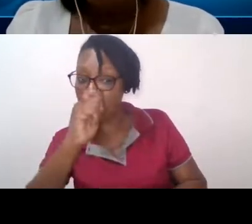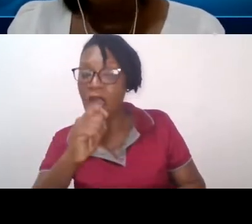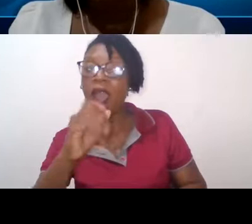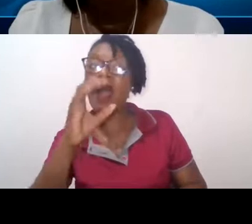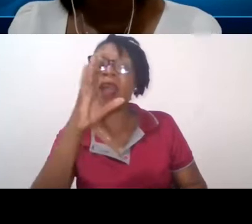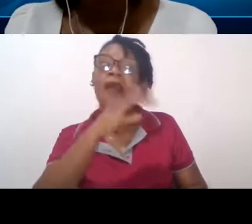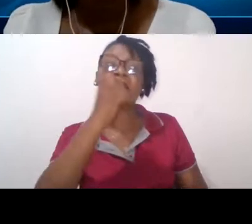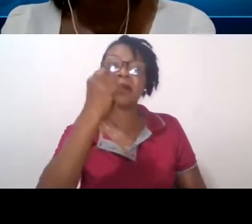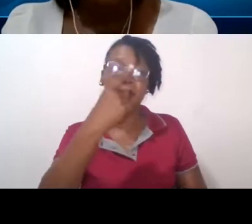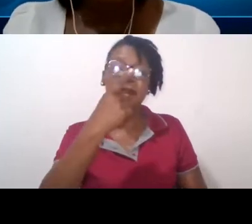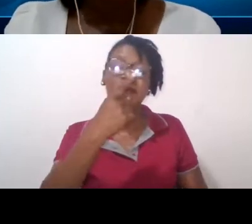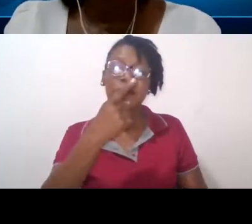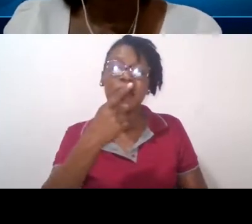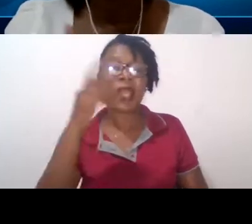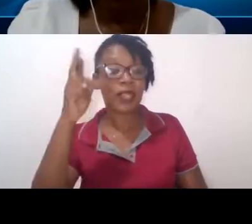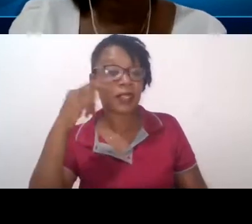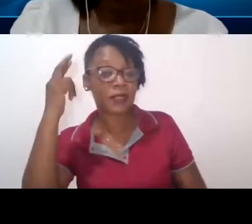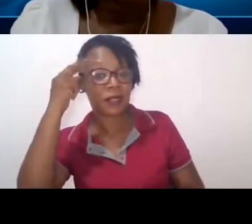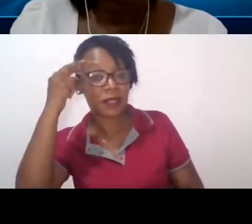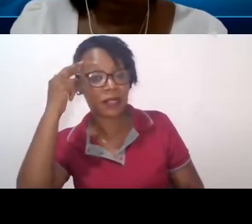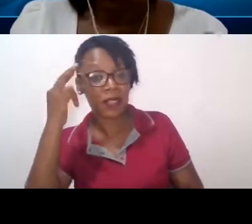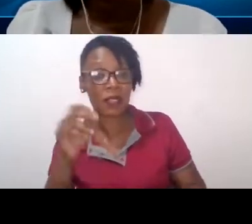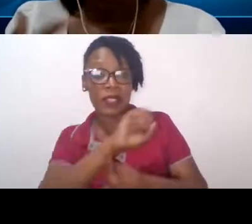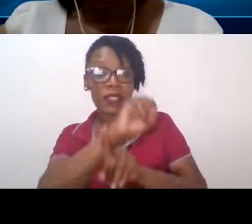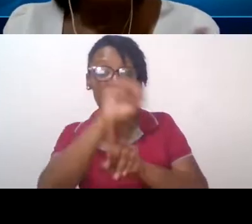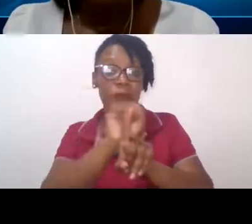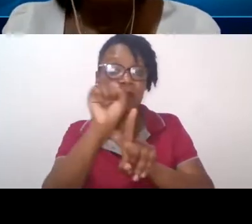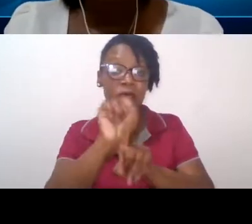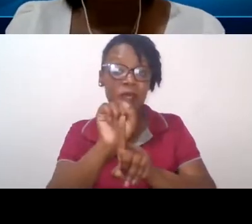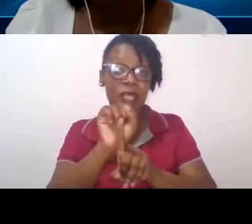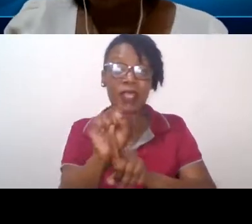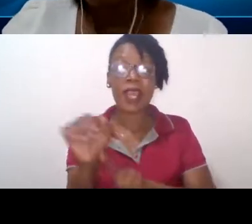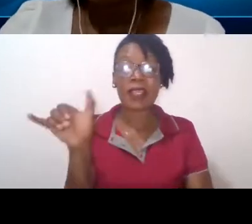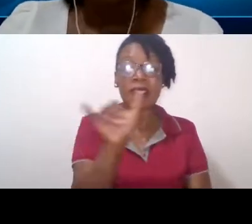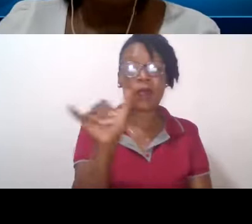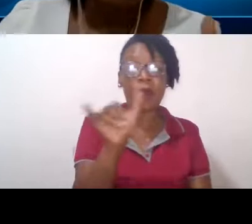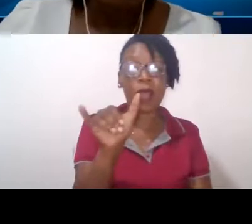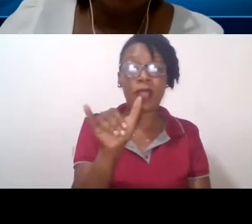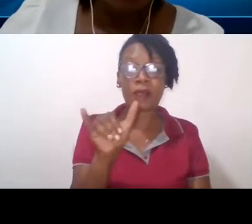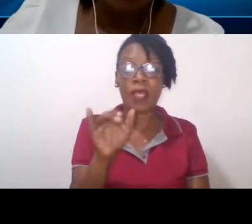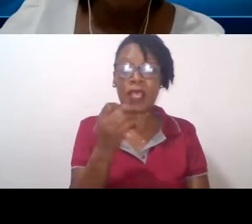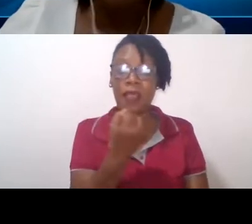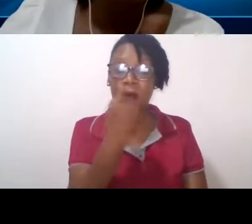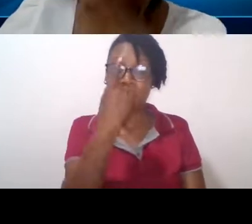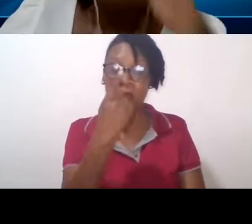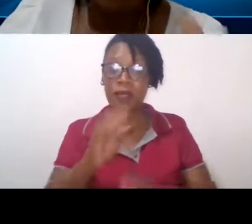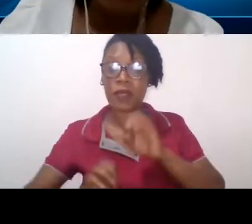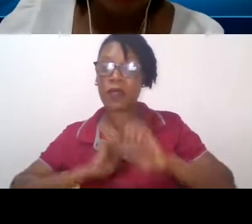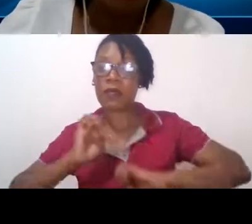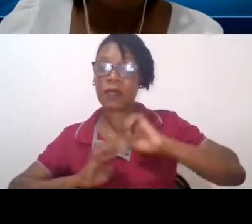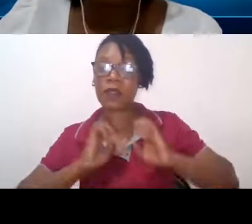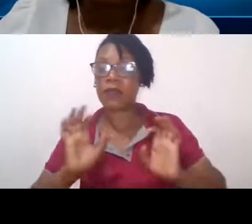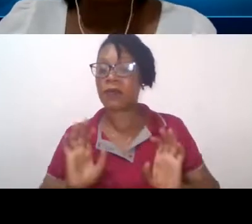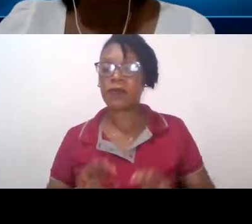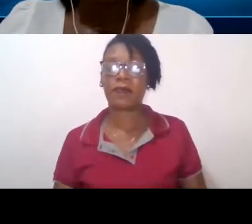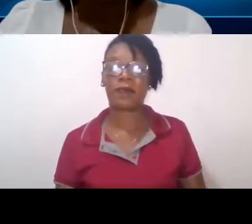ellos situaciones similares que les van a ayudar a ellos a esa comprensión emocional, que es lo que yo le llamo clic. Usted le puede llamar